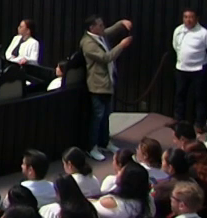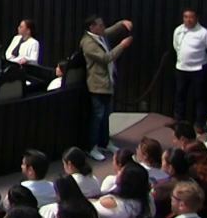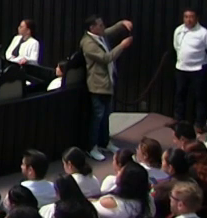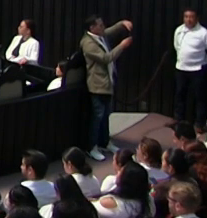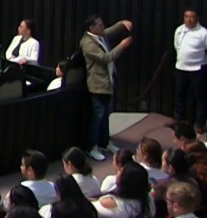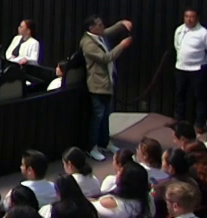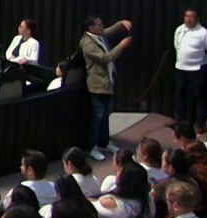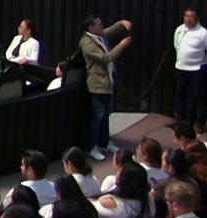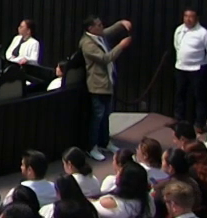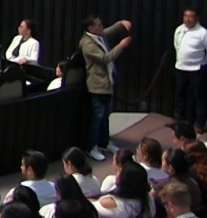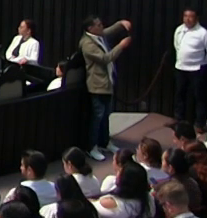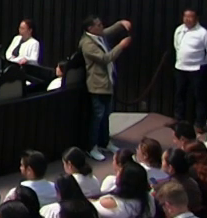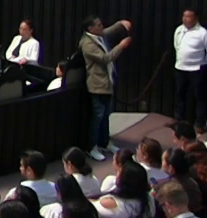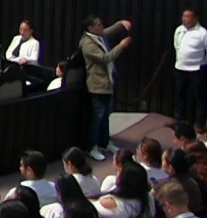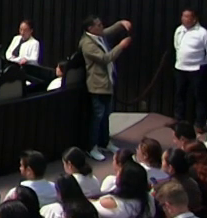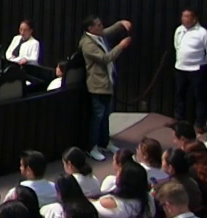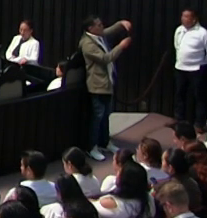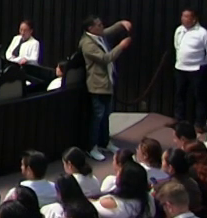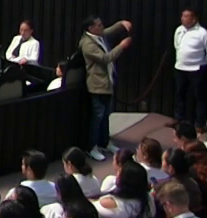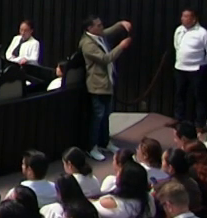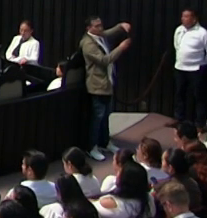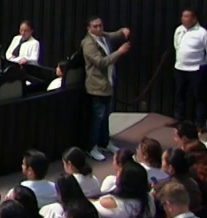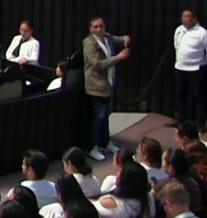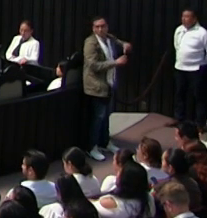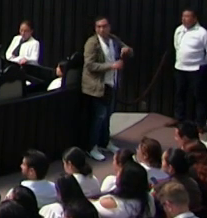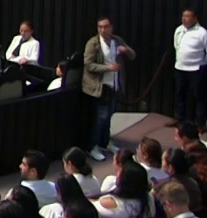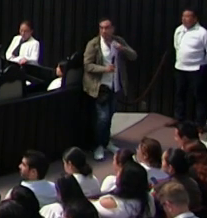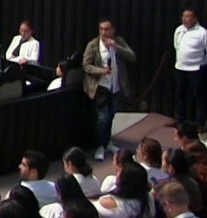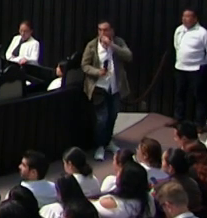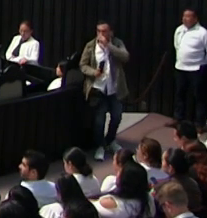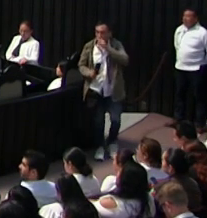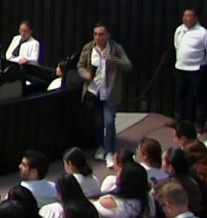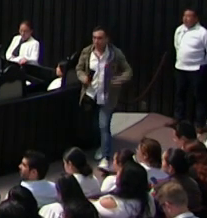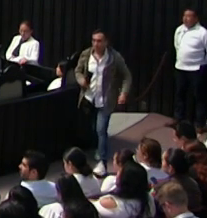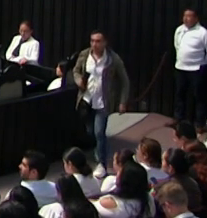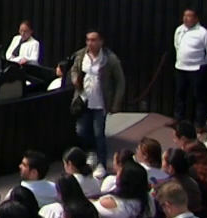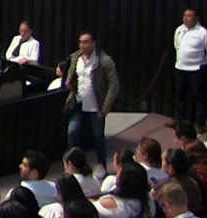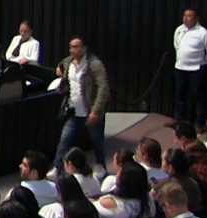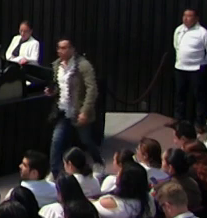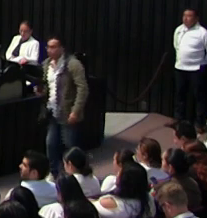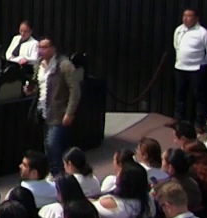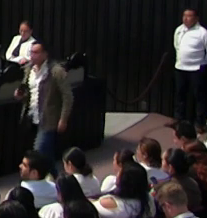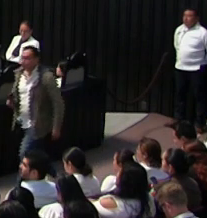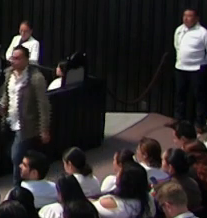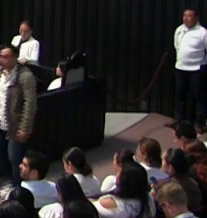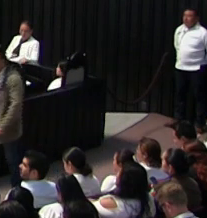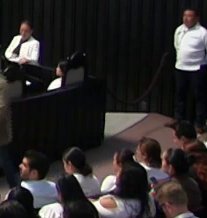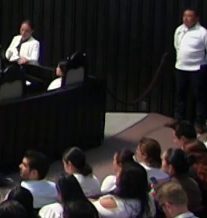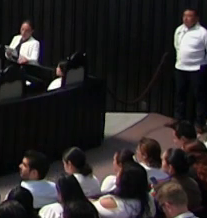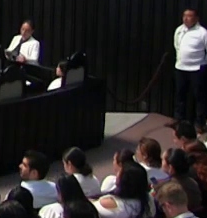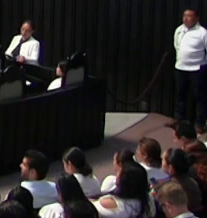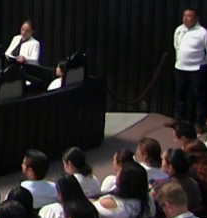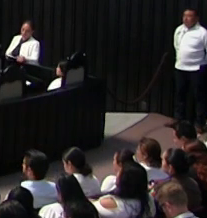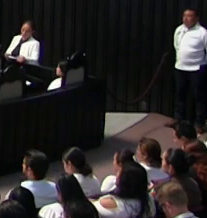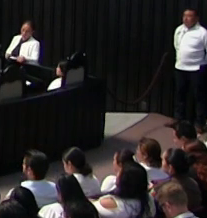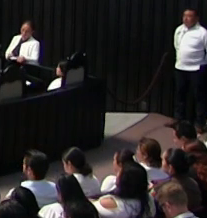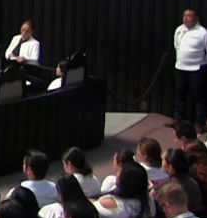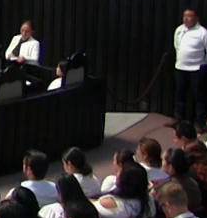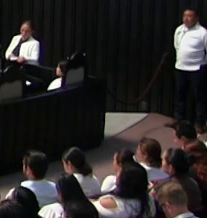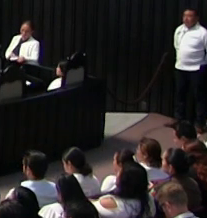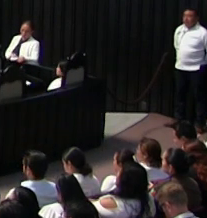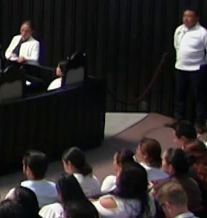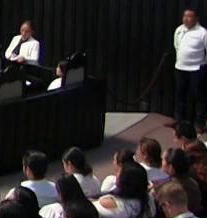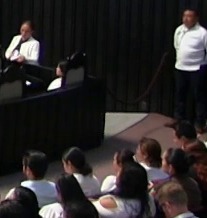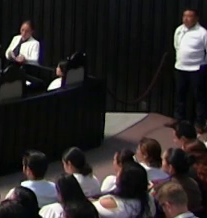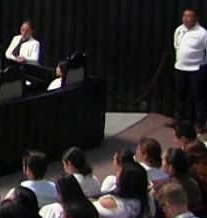Roo, al presidente del Tribunal Superior de Justicia y presidente de la Judicatura del Estado.